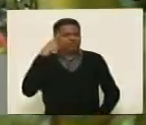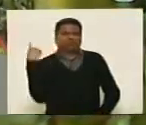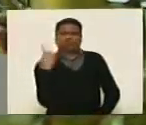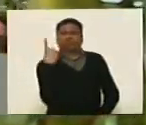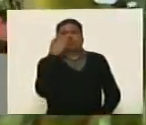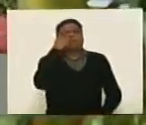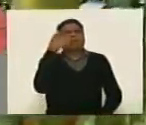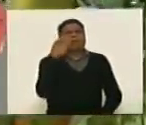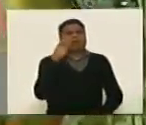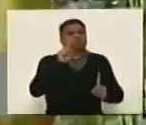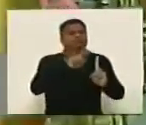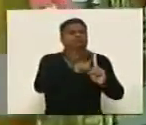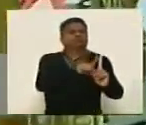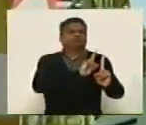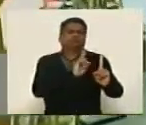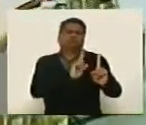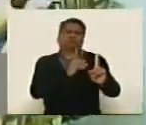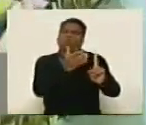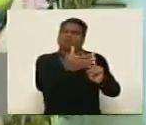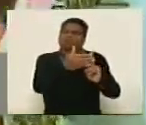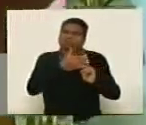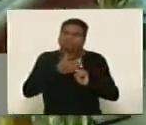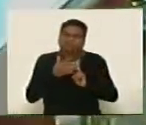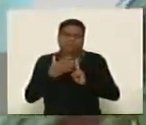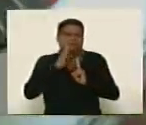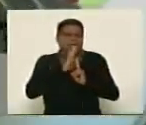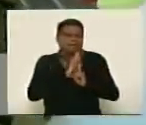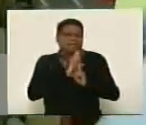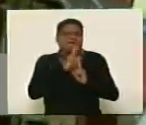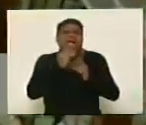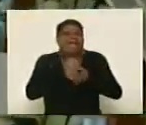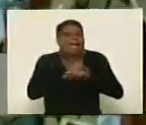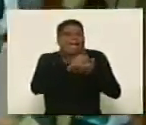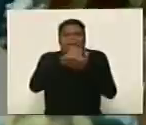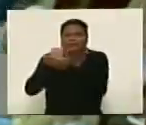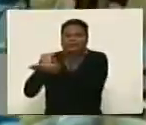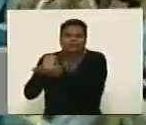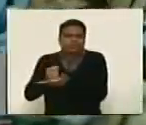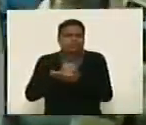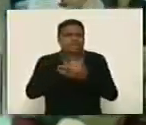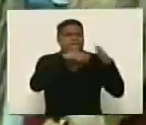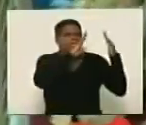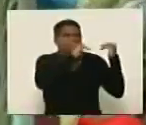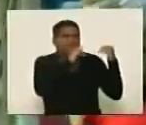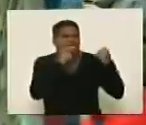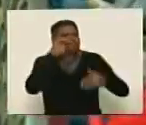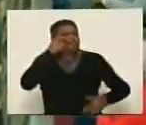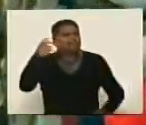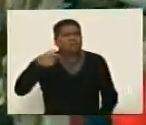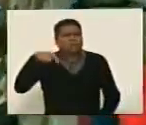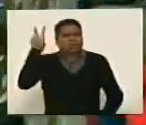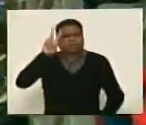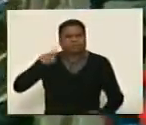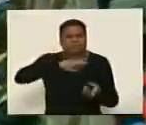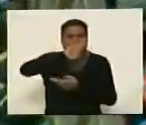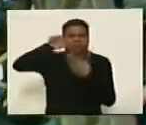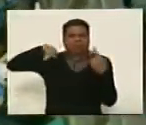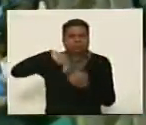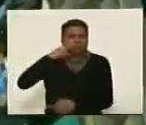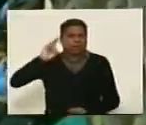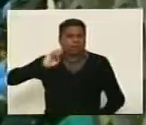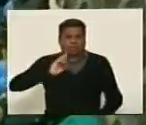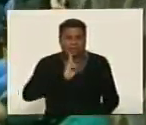entonces que hoy se escribe una página importante de esperanza para el pueblo venezolano, para la revolución bolivariana.